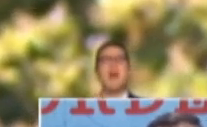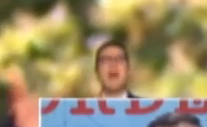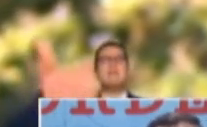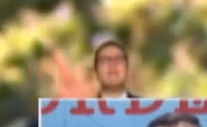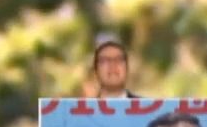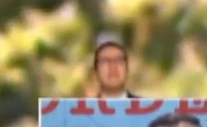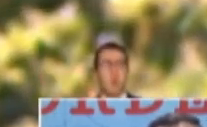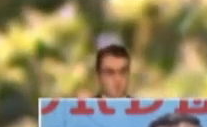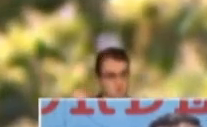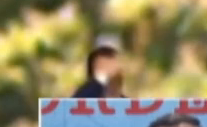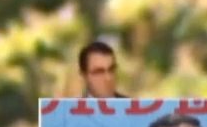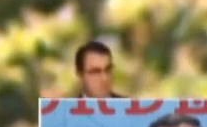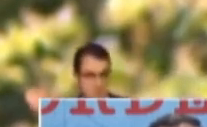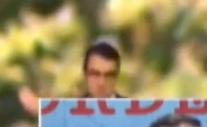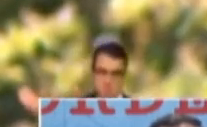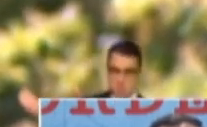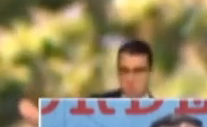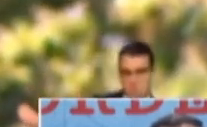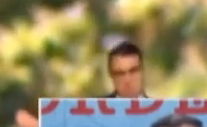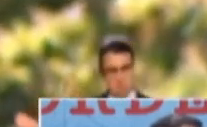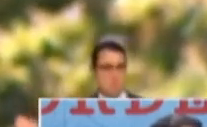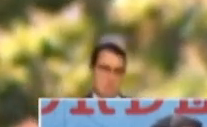medida en que no satisfaga